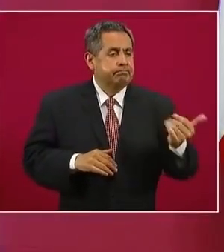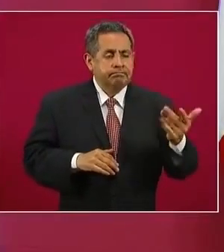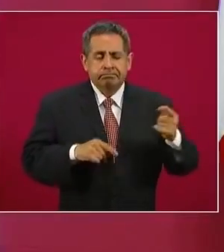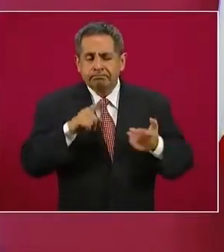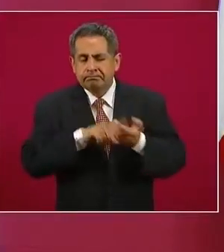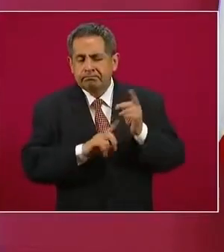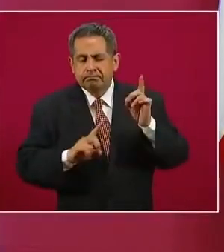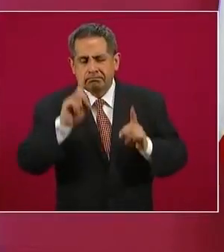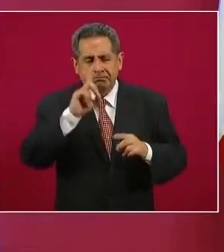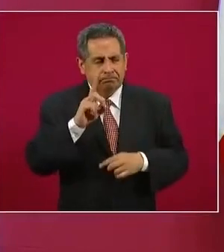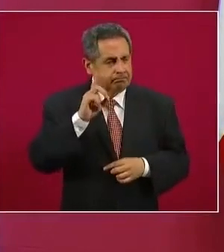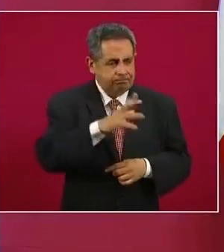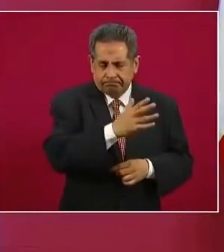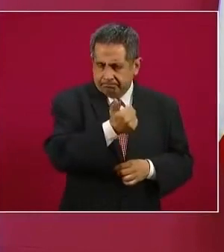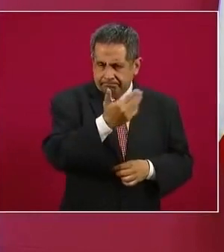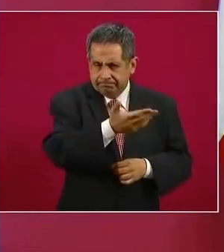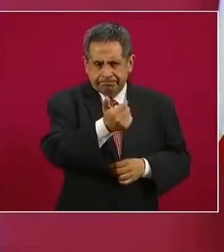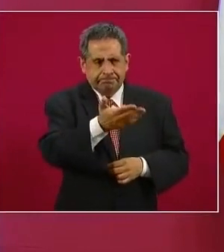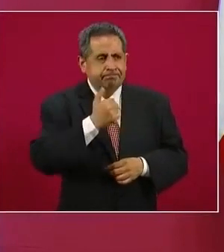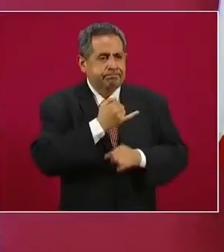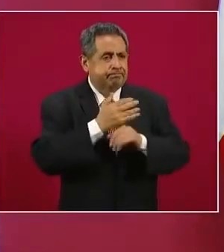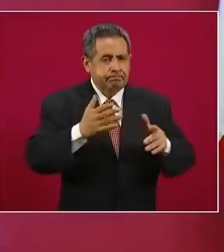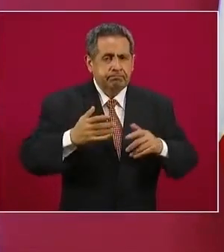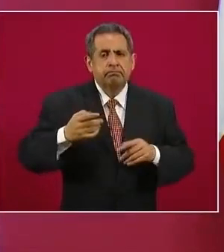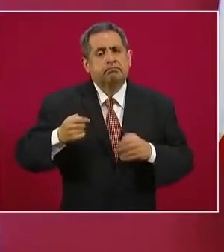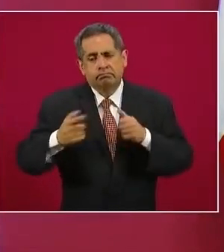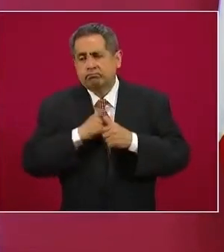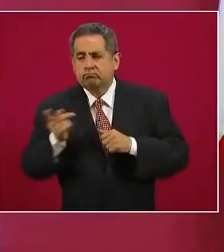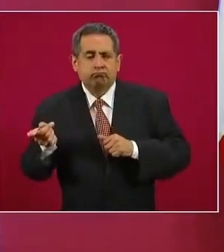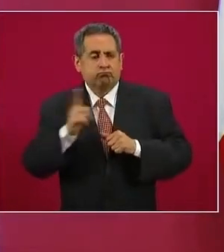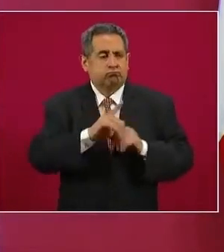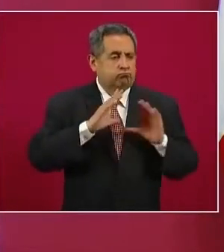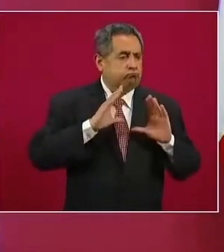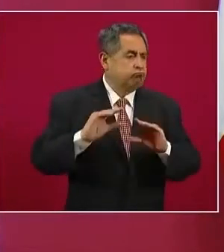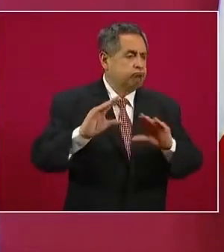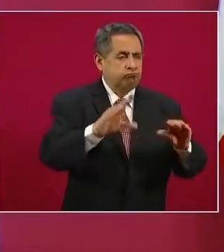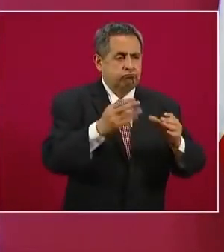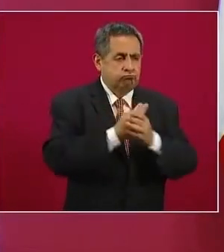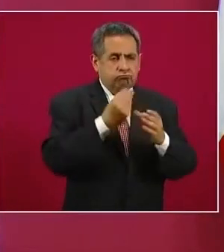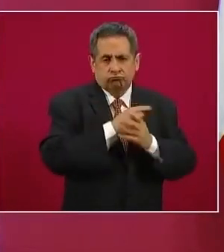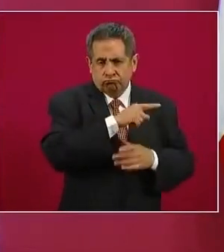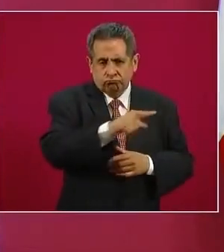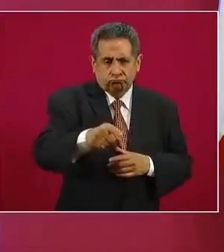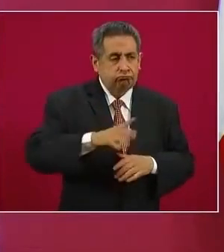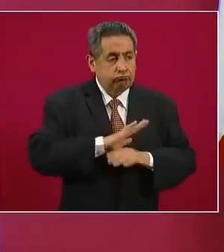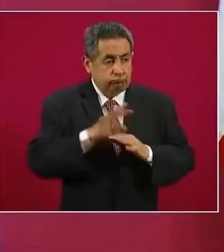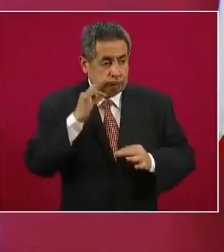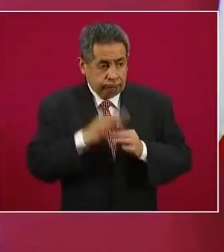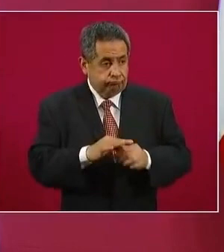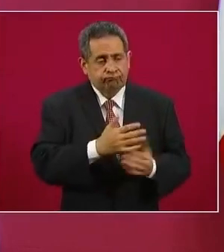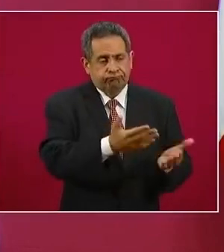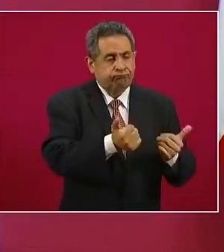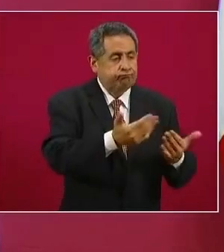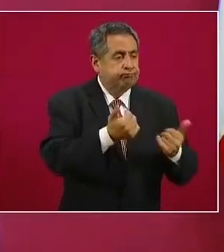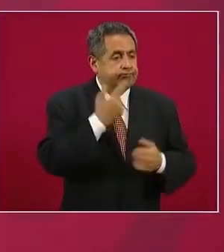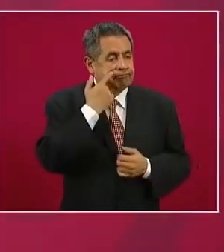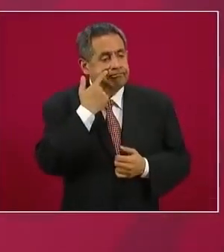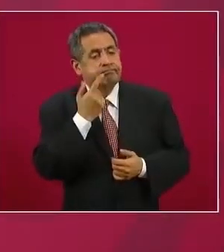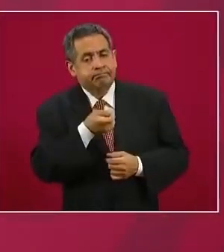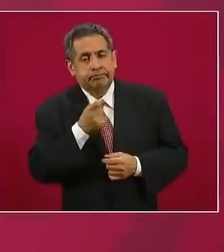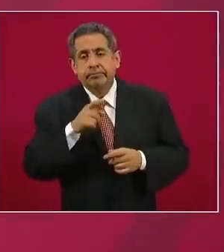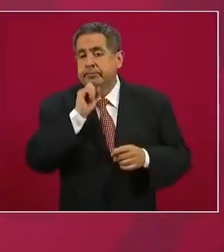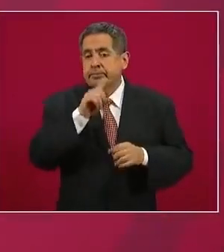pregunta la wef ha detectado la presencia de algún cartel en estas campañas respondió que lo que se hizo fue